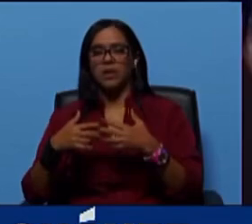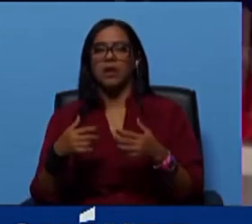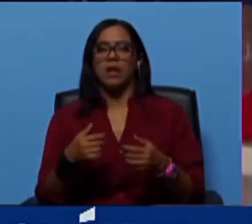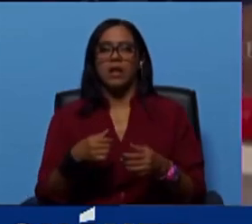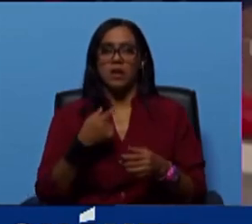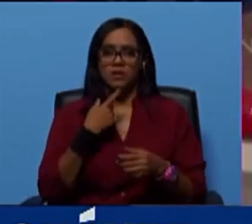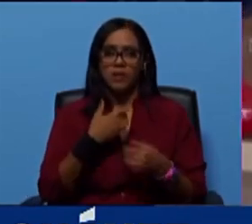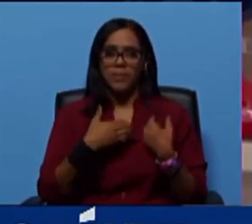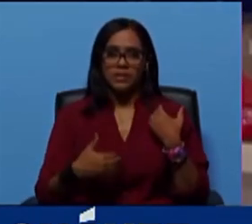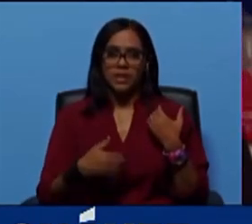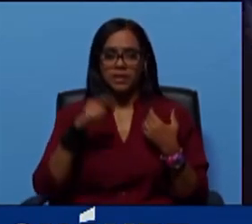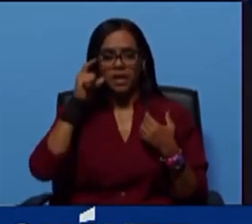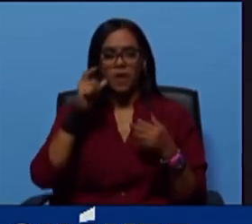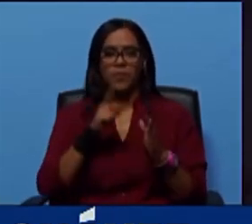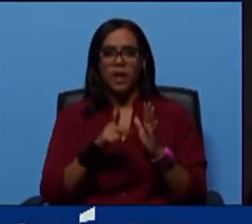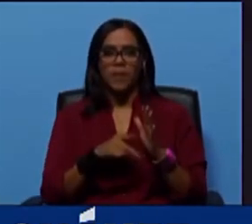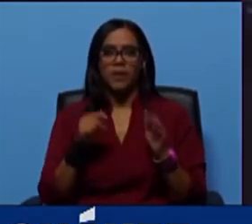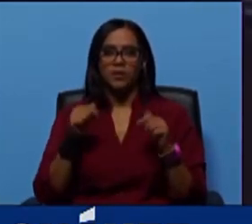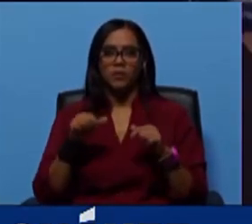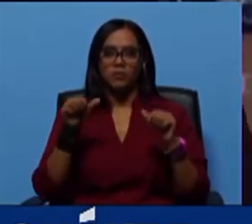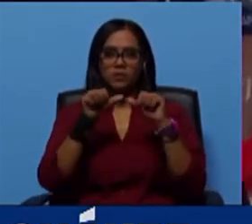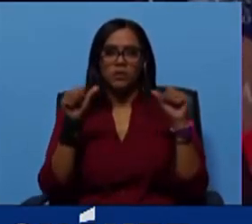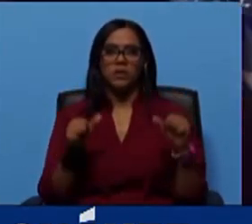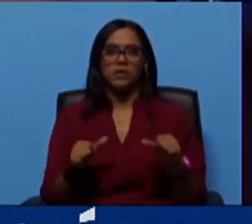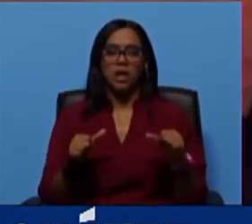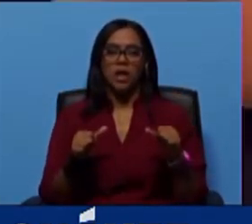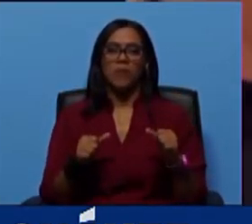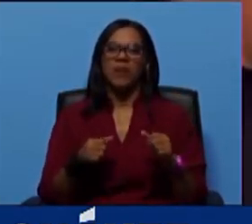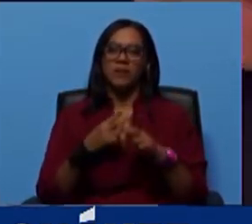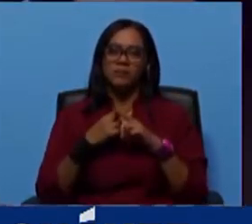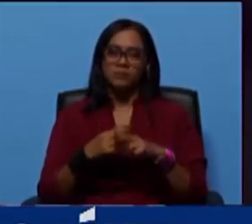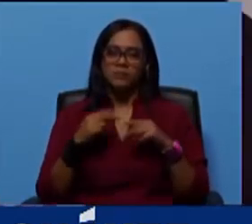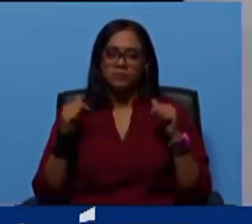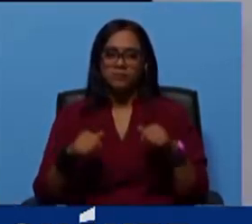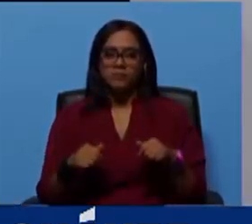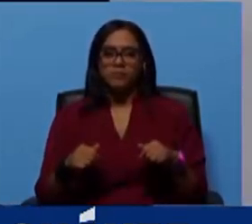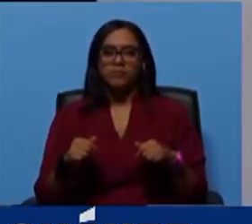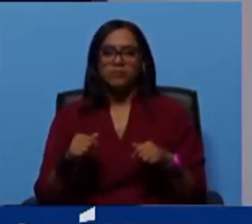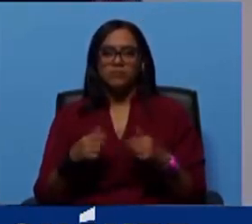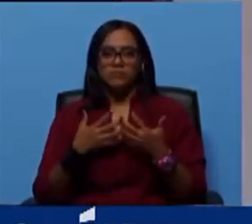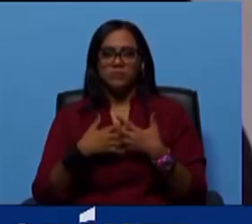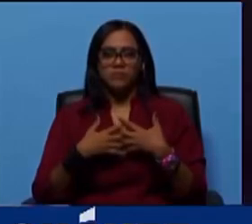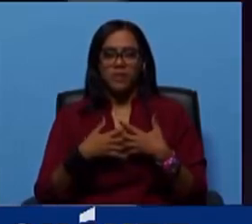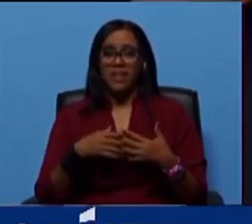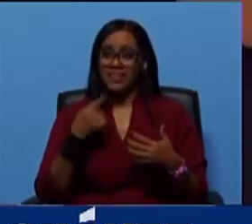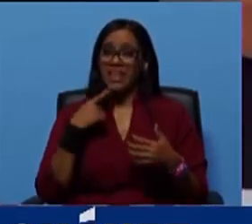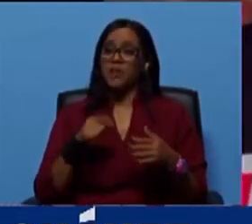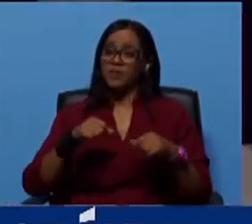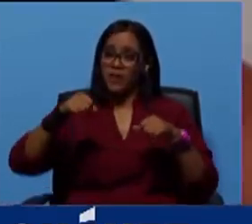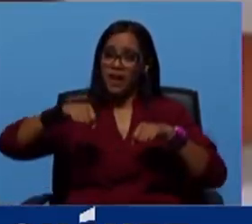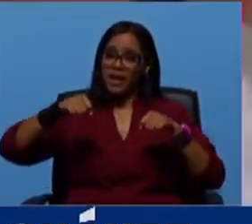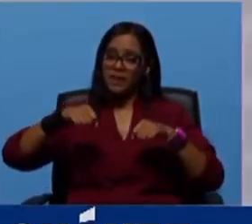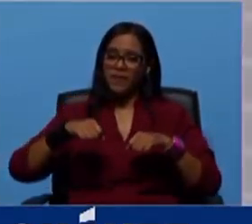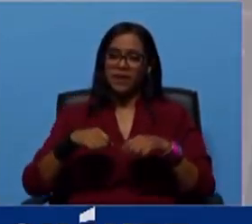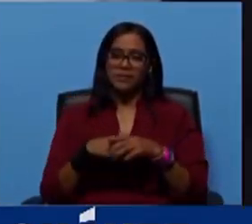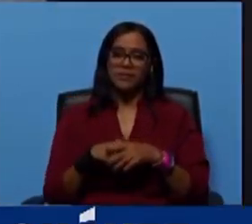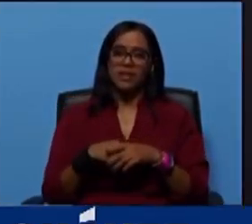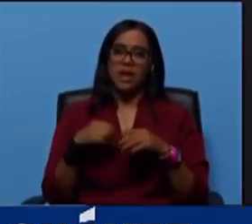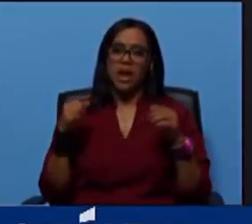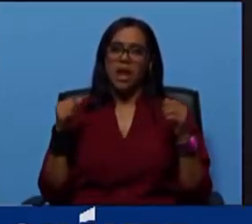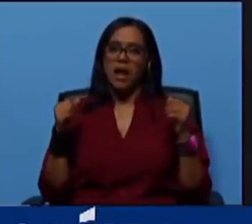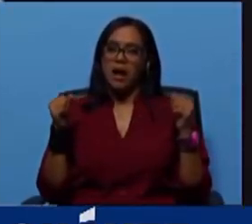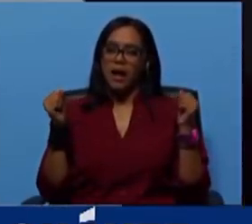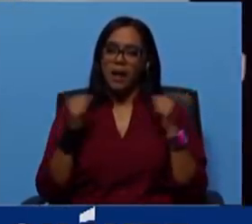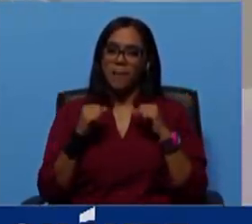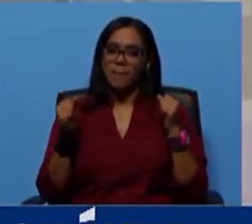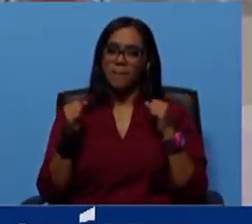lo decía el día del programa. Esto es un sistema de crédito. Acá llega la empresa. Mira, hemos mostrado las neveras, por cierto. La nevera, la empresa con las